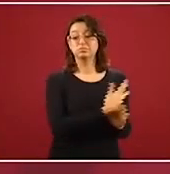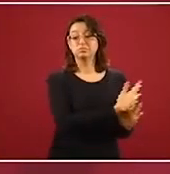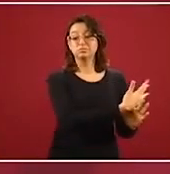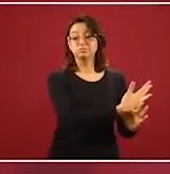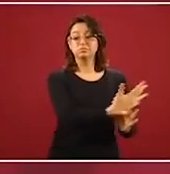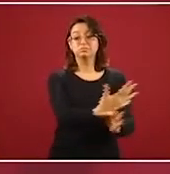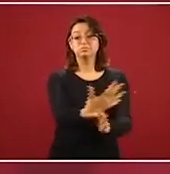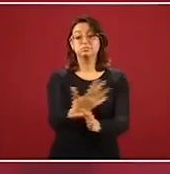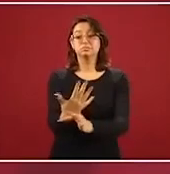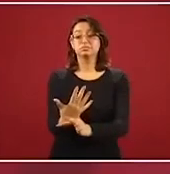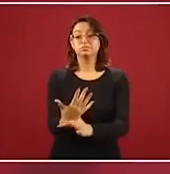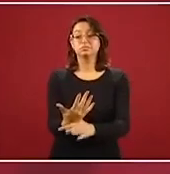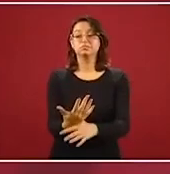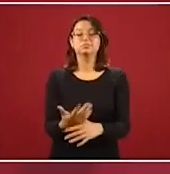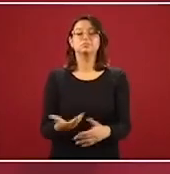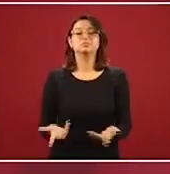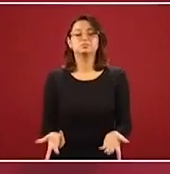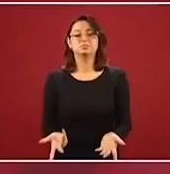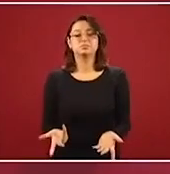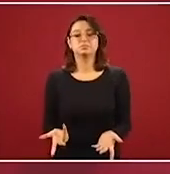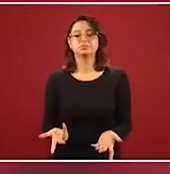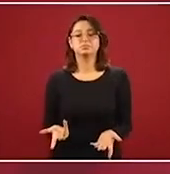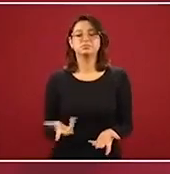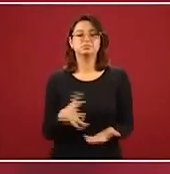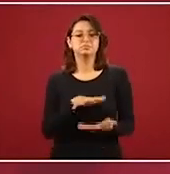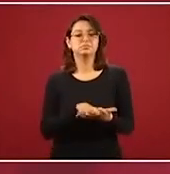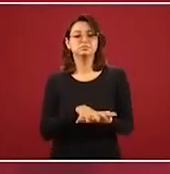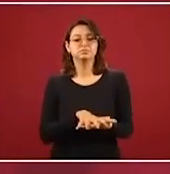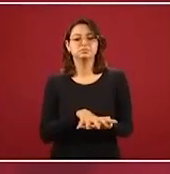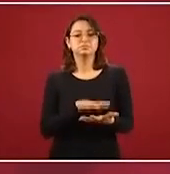al grado que la mayoría de ellos